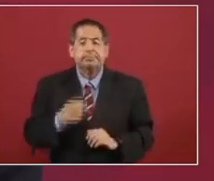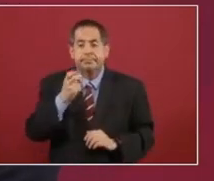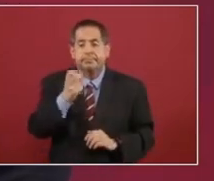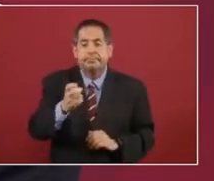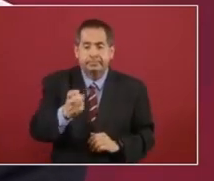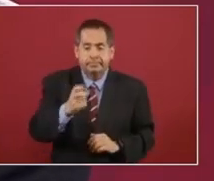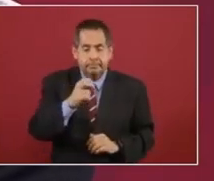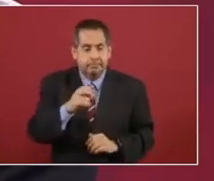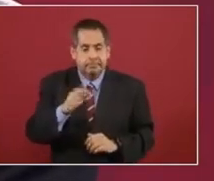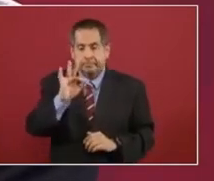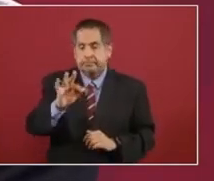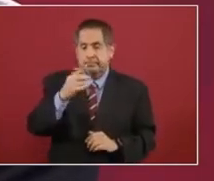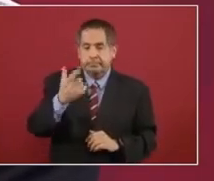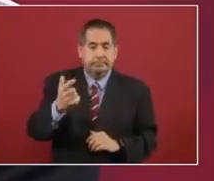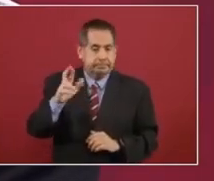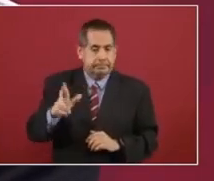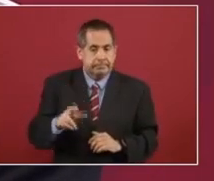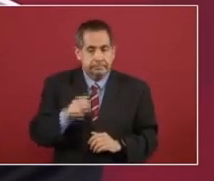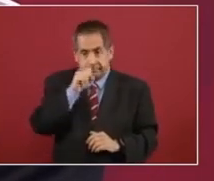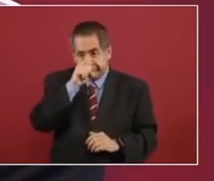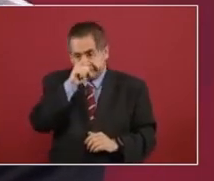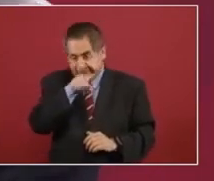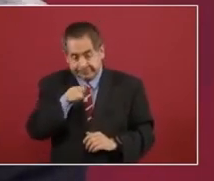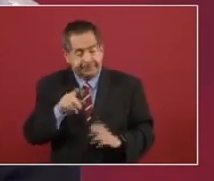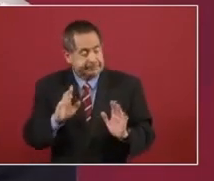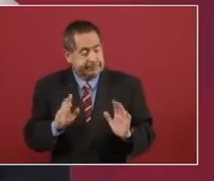Y por eso lo de la Fiscalía General.